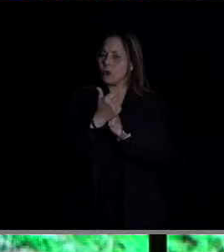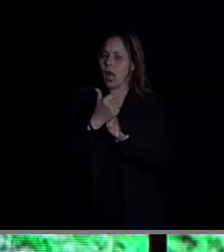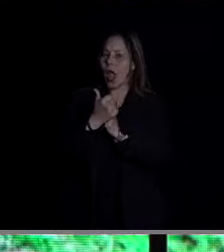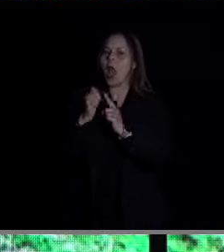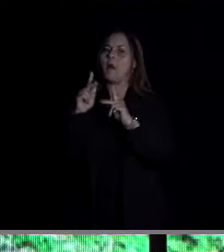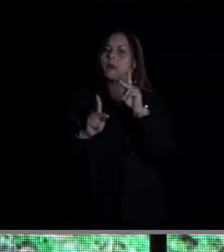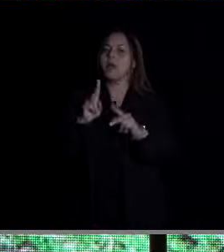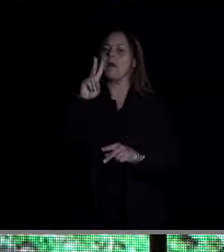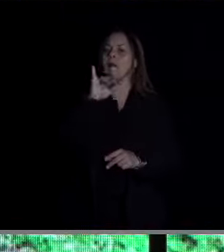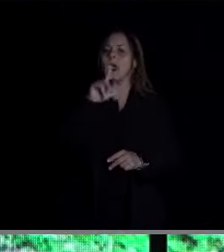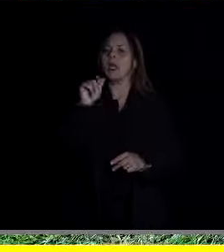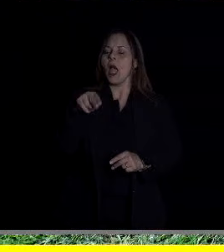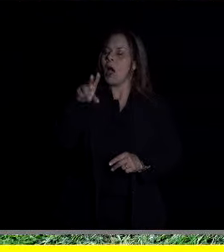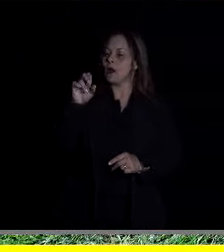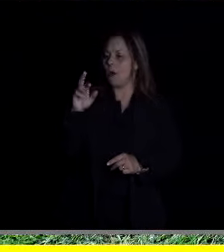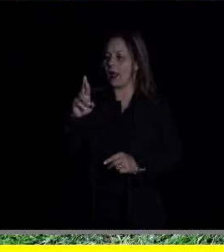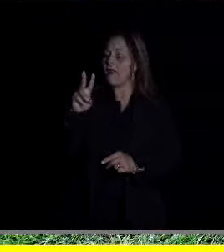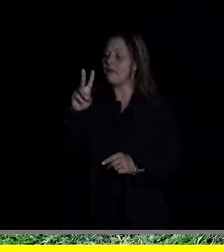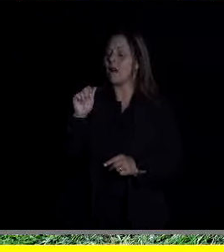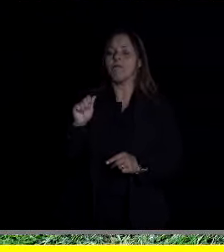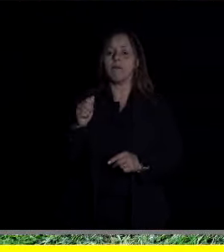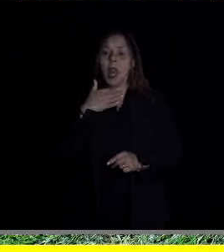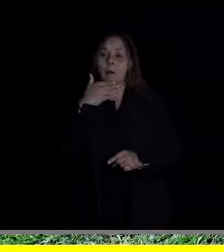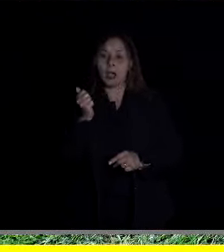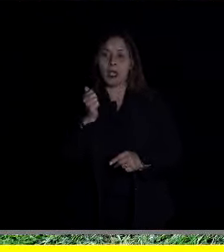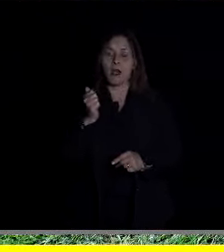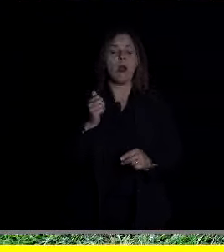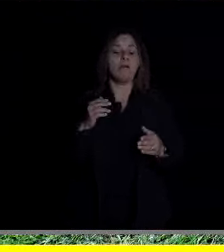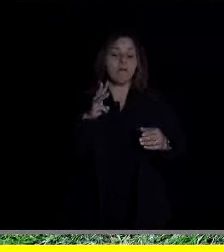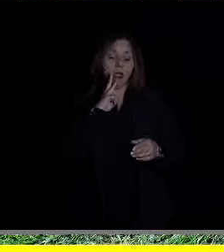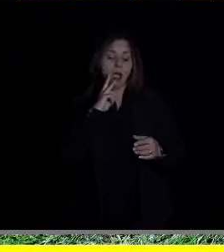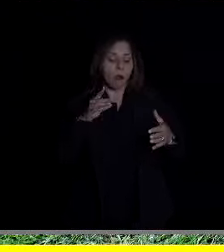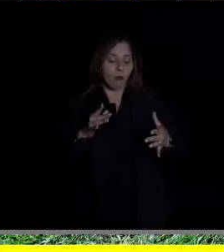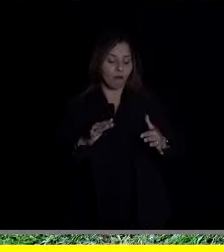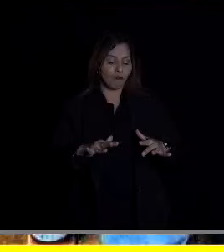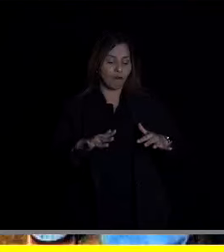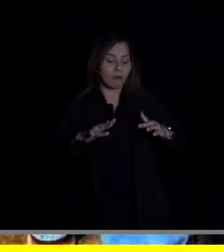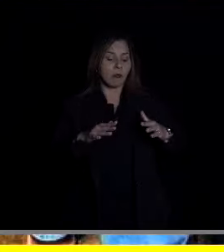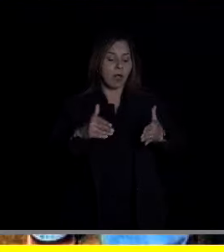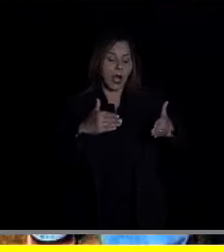Villanueva es la mejora al sistema de alcantarillado pluvial. Reconocemos que este proyecto